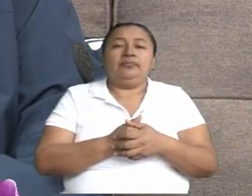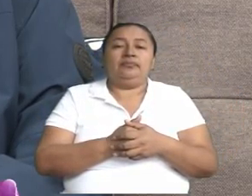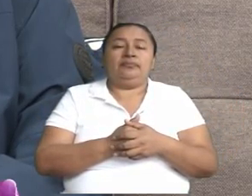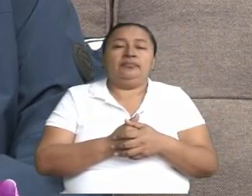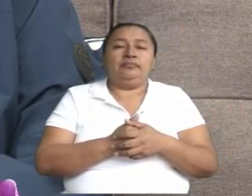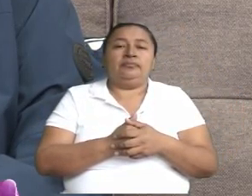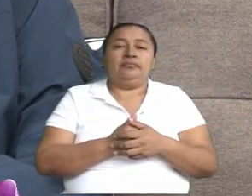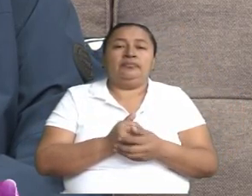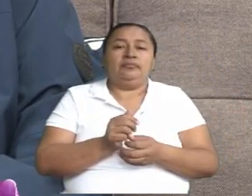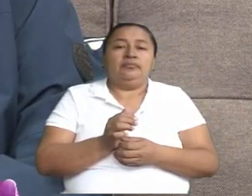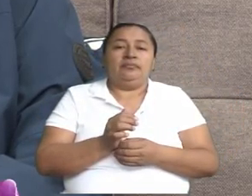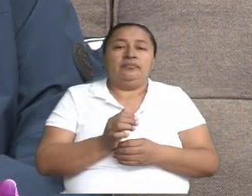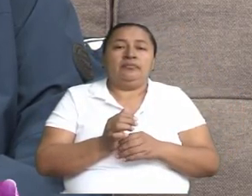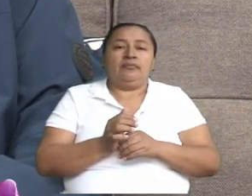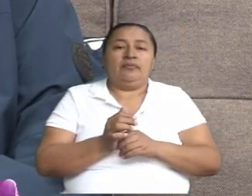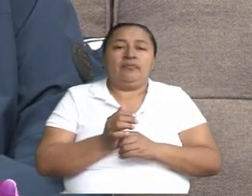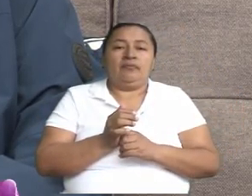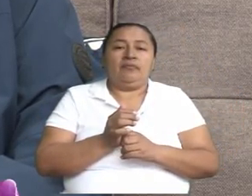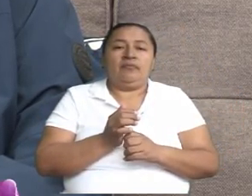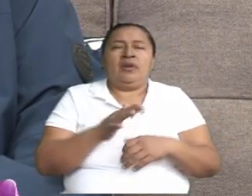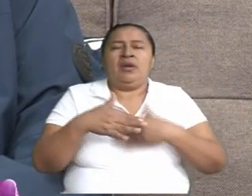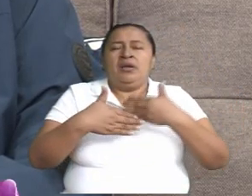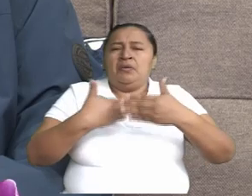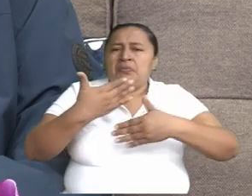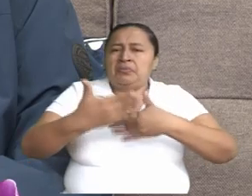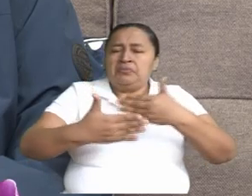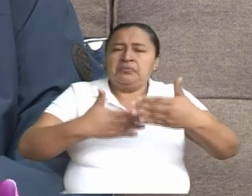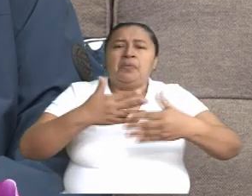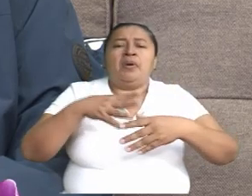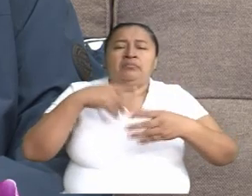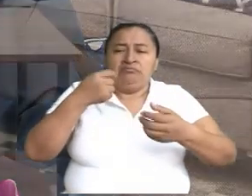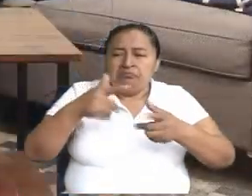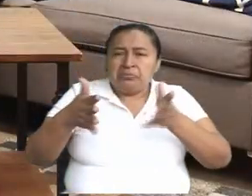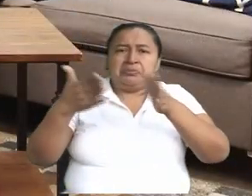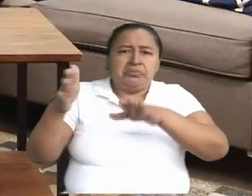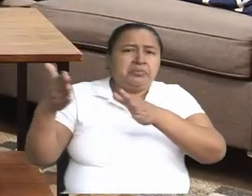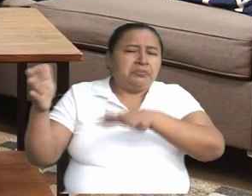Y comienza lo que casi que fue el Vietnam de América.